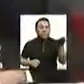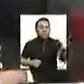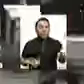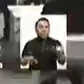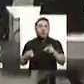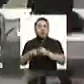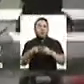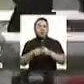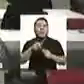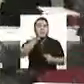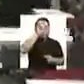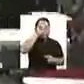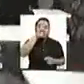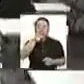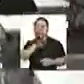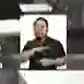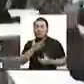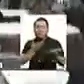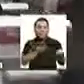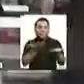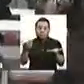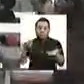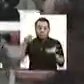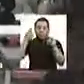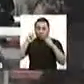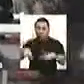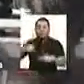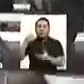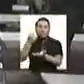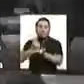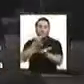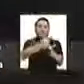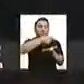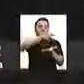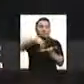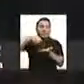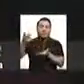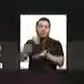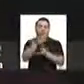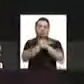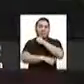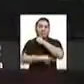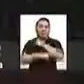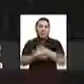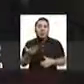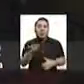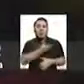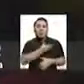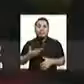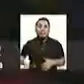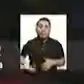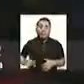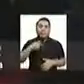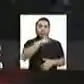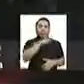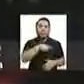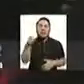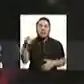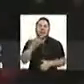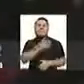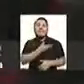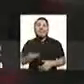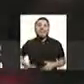gabinete binacional Perú-Chile, que presidirán los mandatarios de ambos países, Pedro Pablo Kuczynski y Michelle Bachelet.